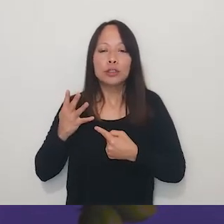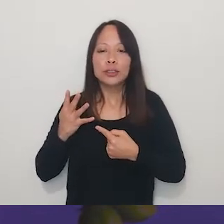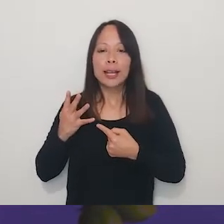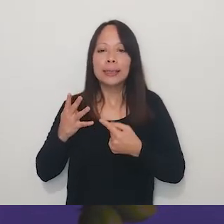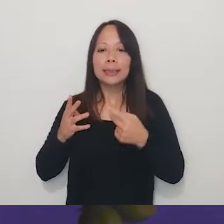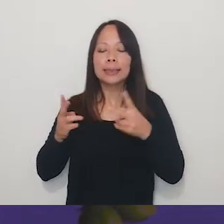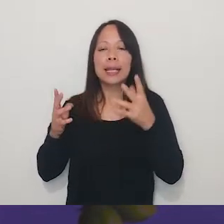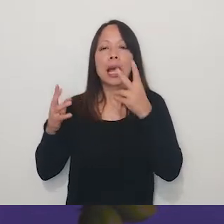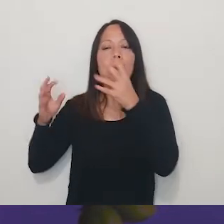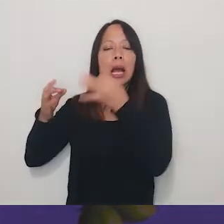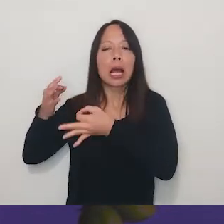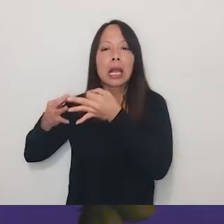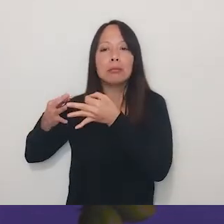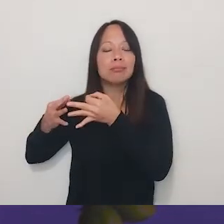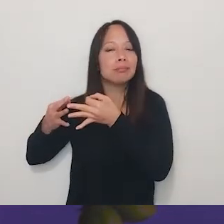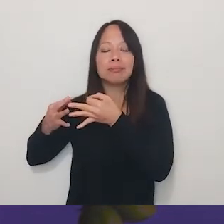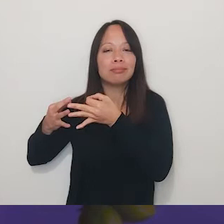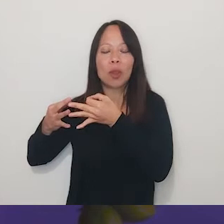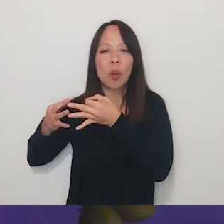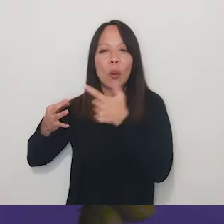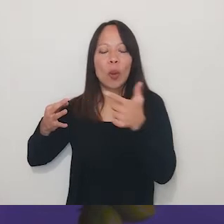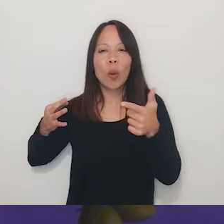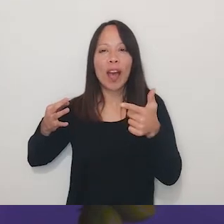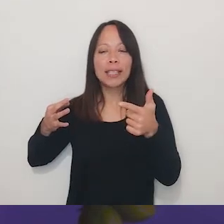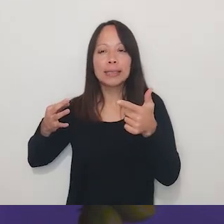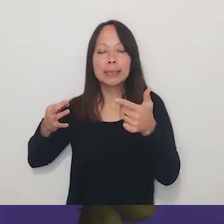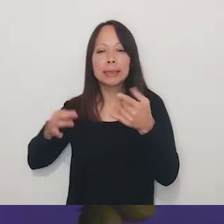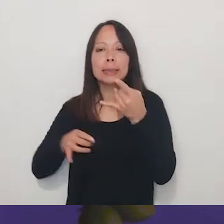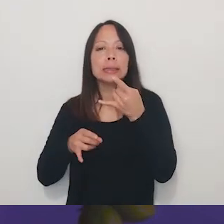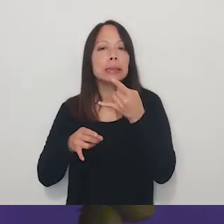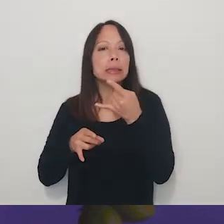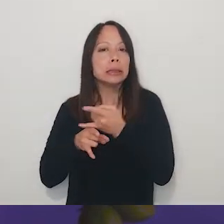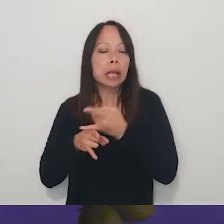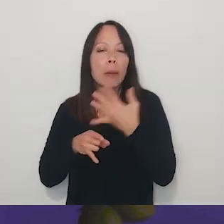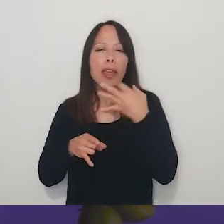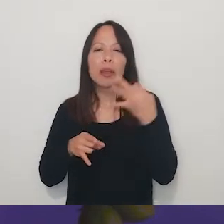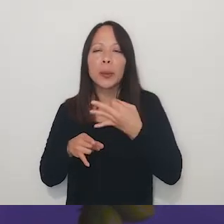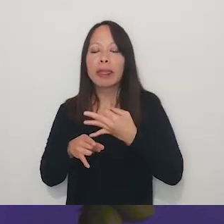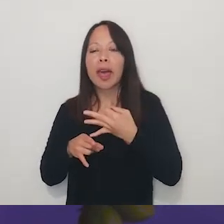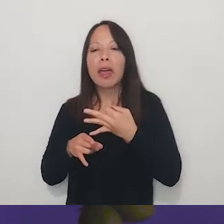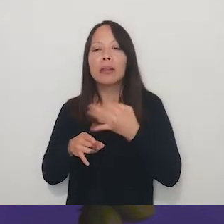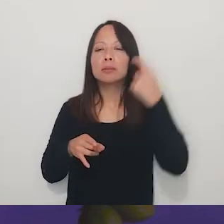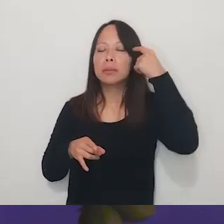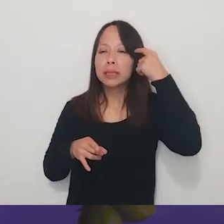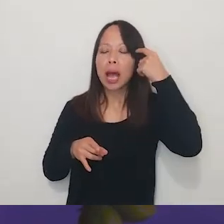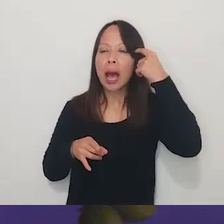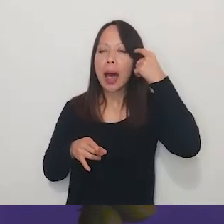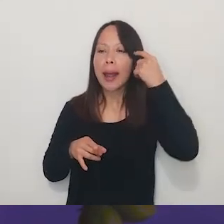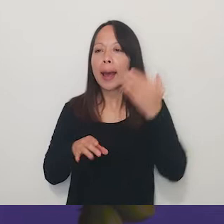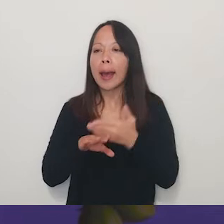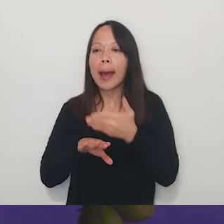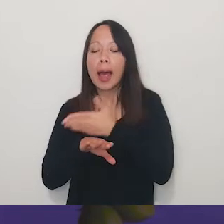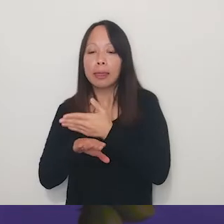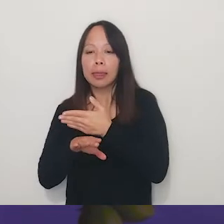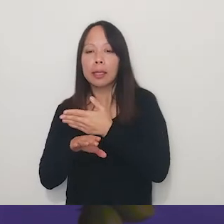o por el estudio que se eligió, no están cubiertas. Nada está cubierto siempre. O sea, realmente hay que pensar